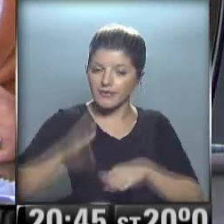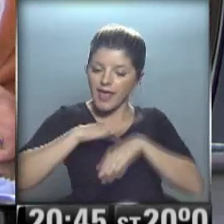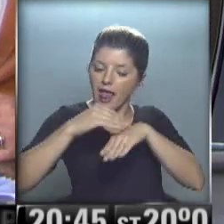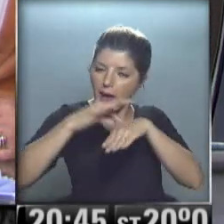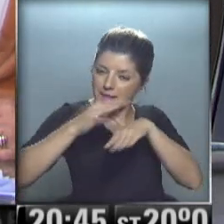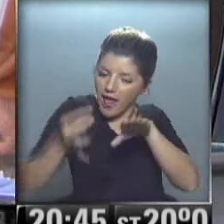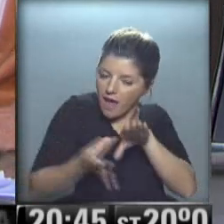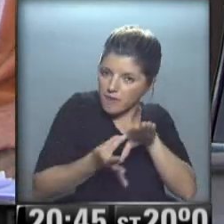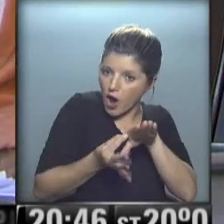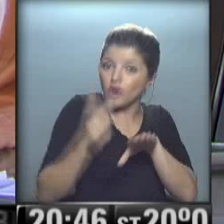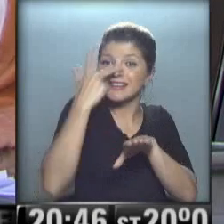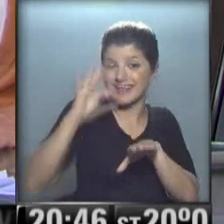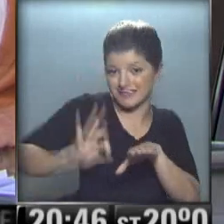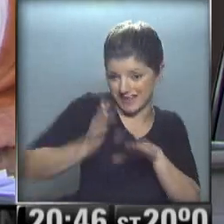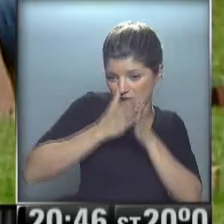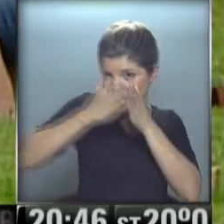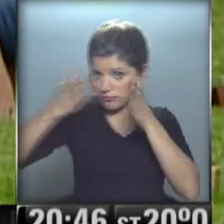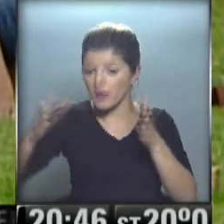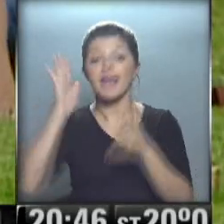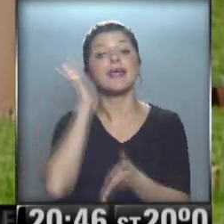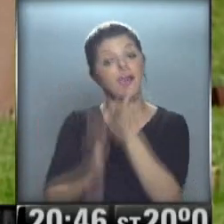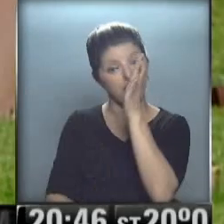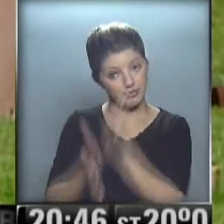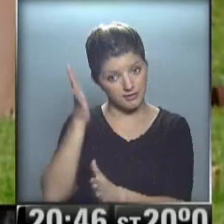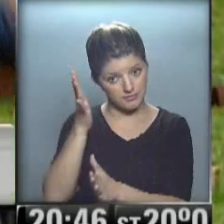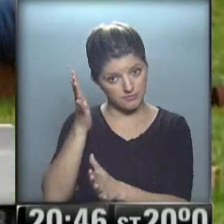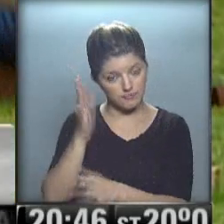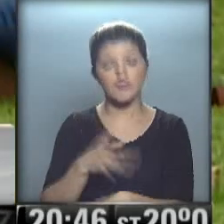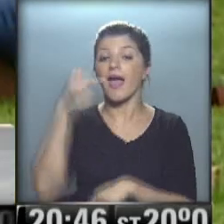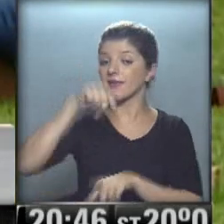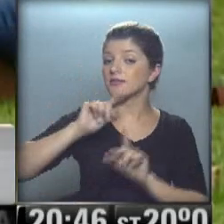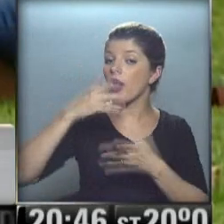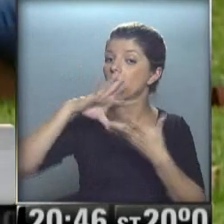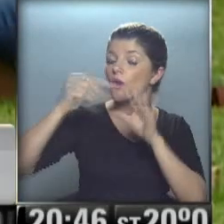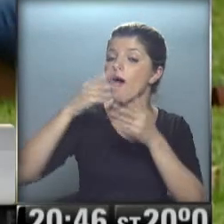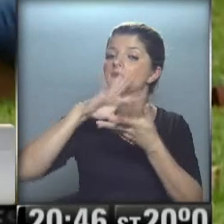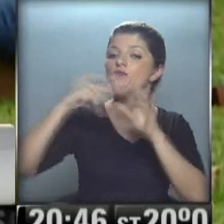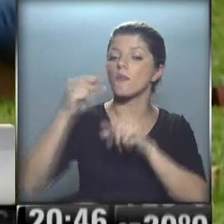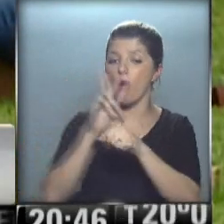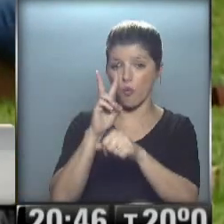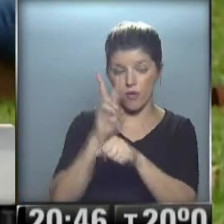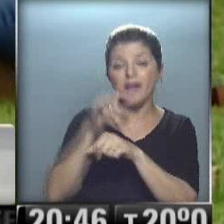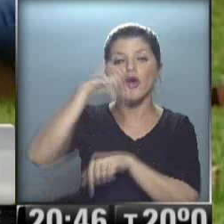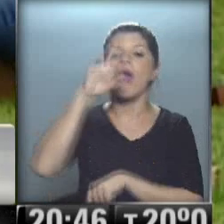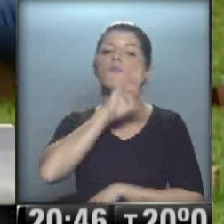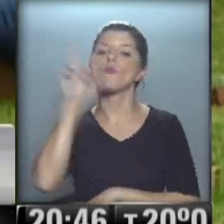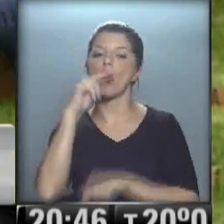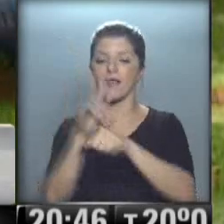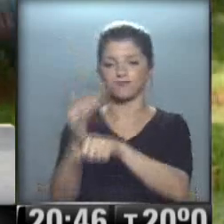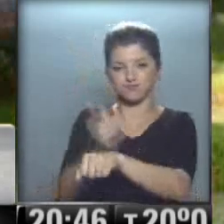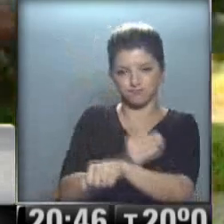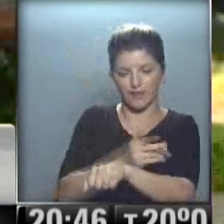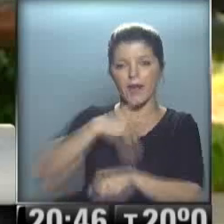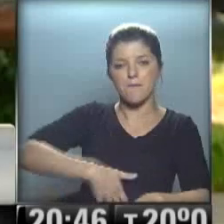de la piel, dura 3 años y es gratuito. A partir de esta nueva opción, las adolescentes tendrán acceso a un método anticonceptivo de